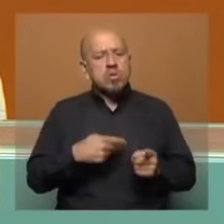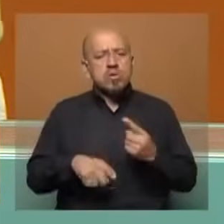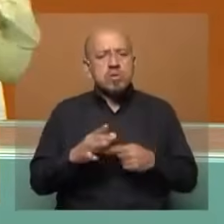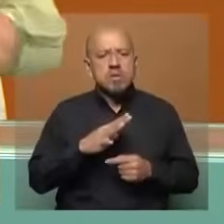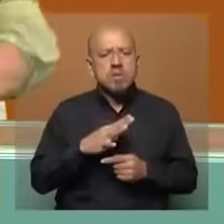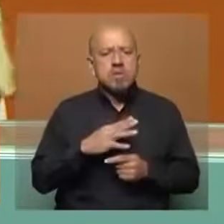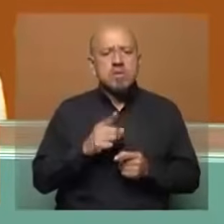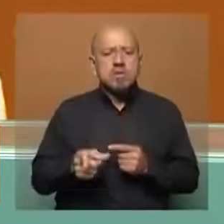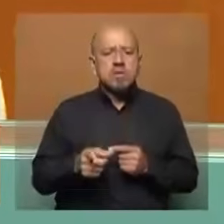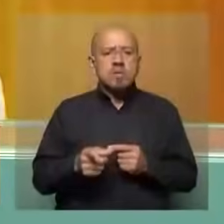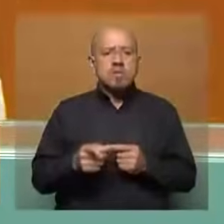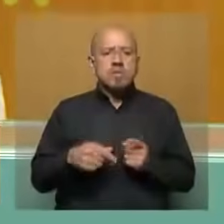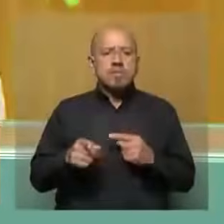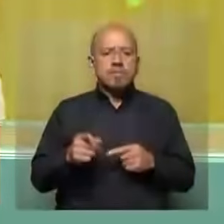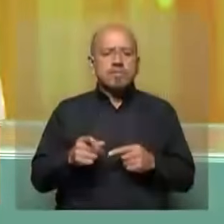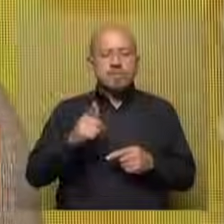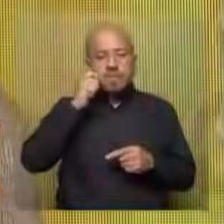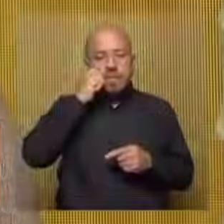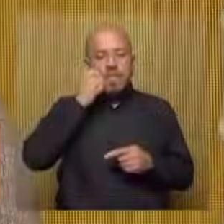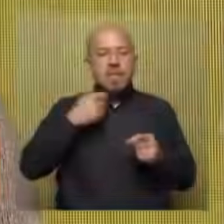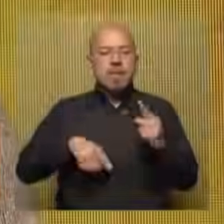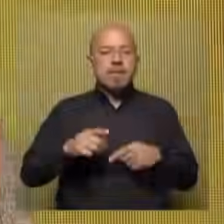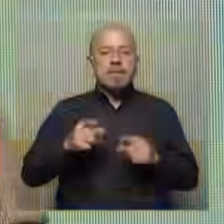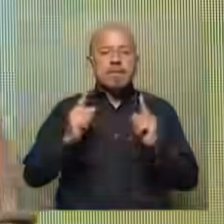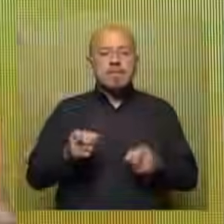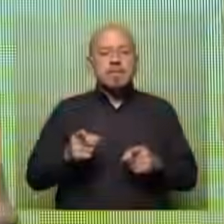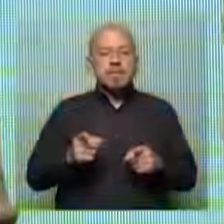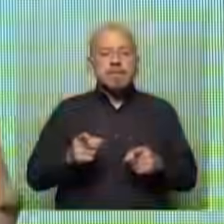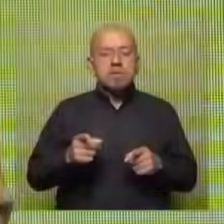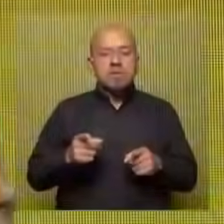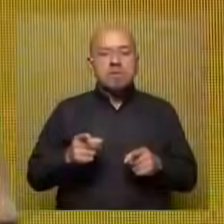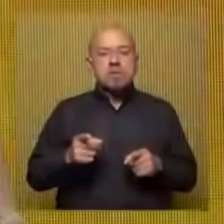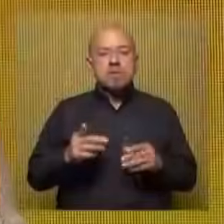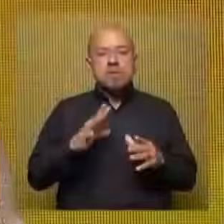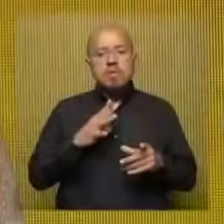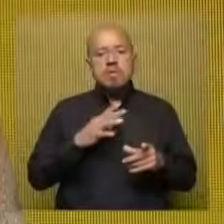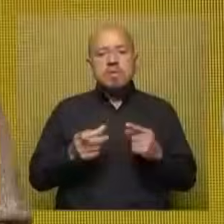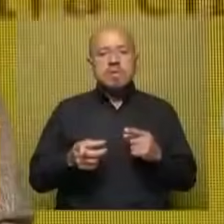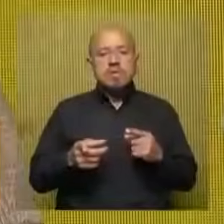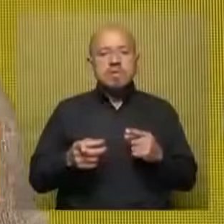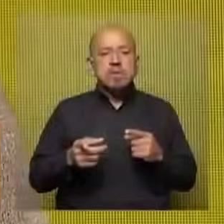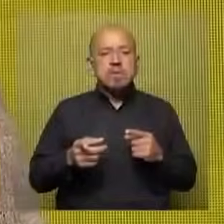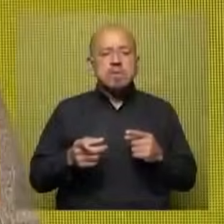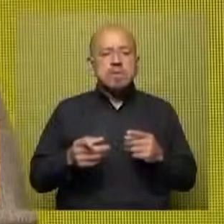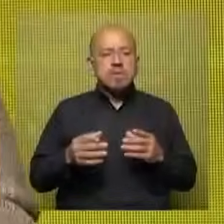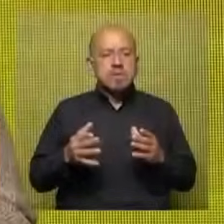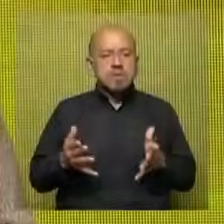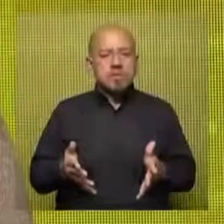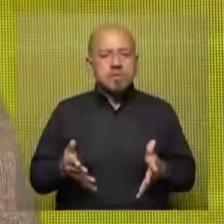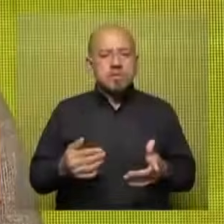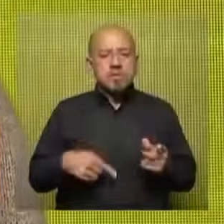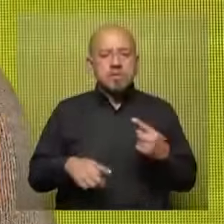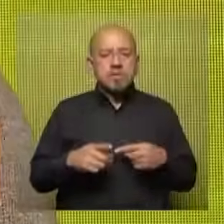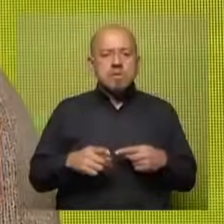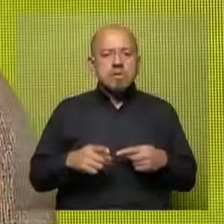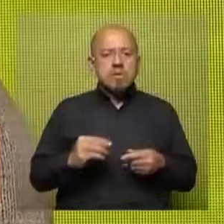la cantidad, la edad, pero además se está multiplicando el grado de atrocidad